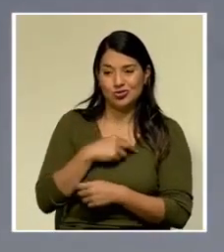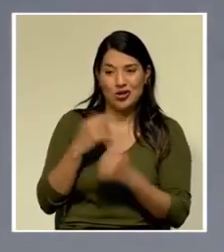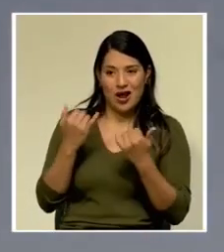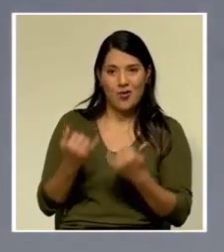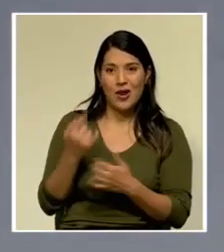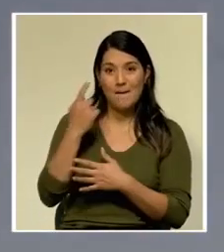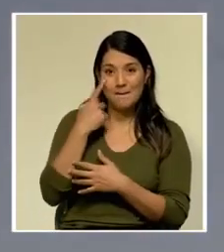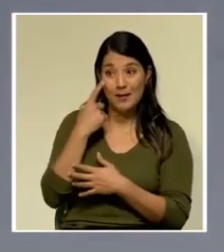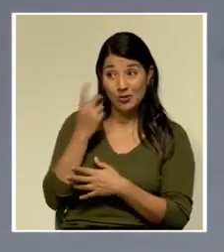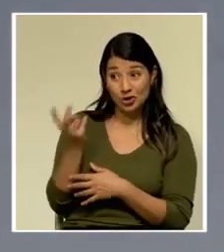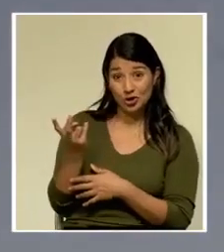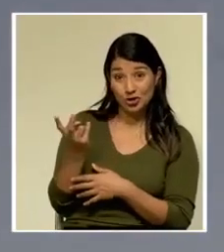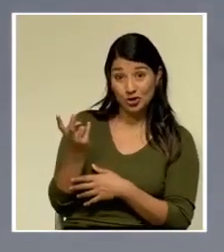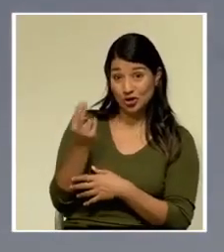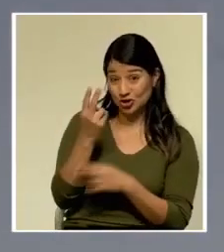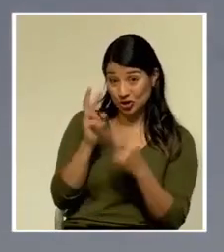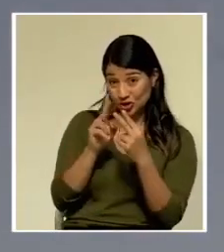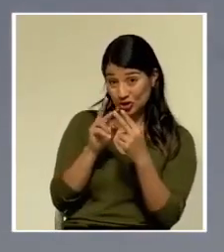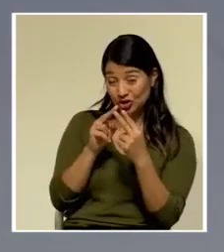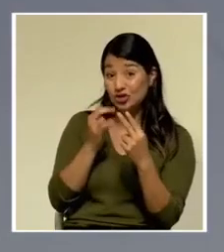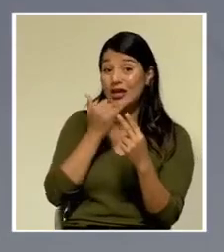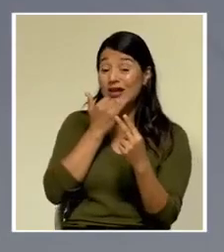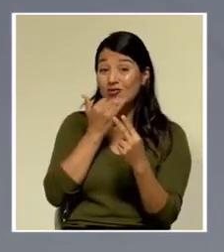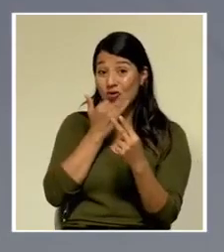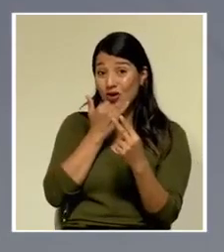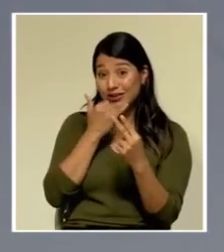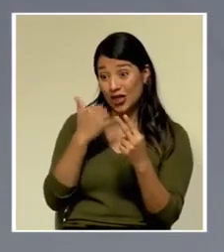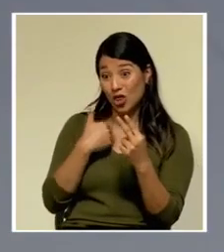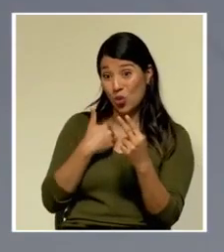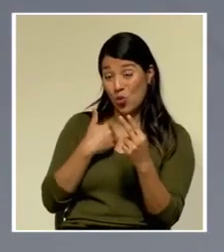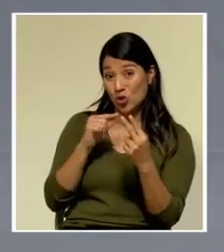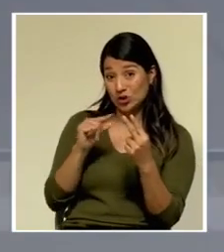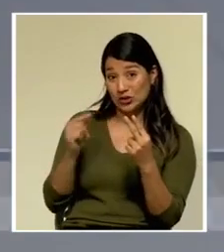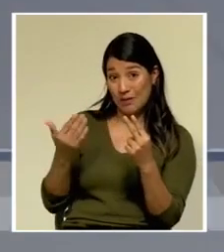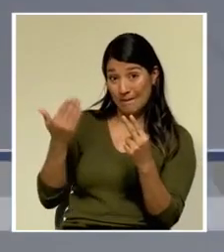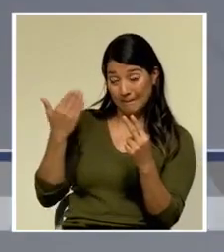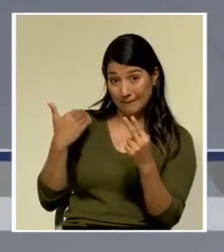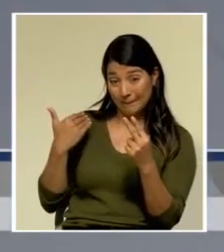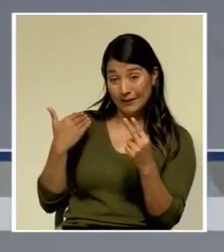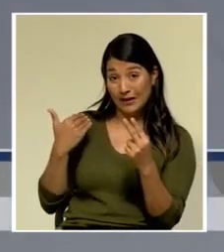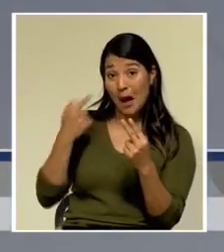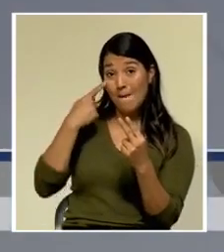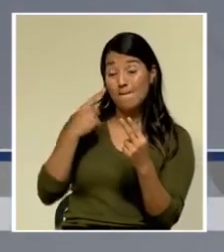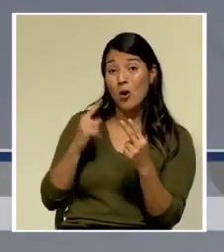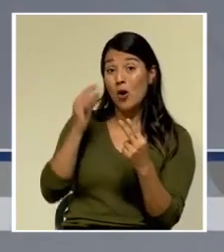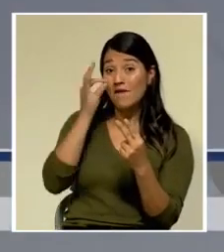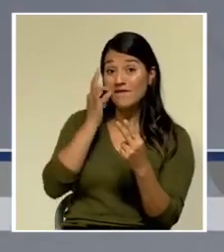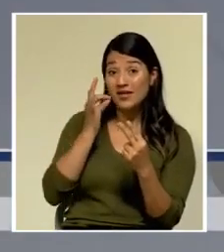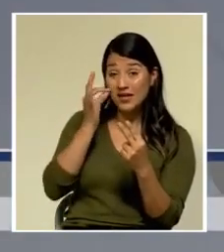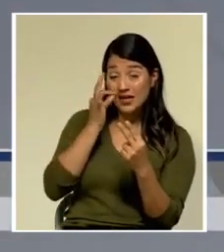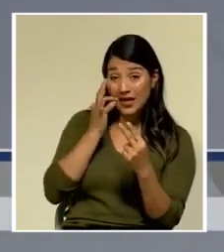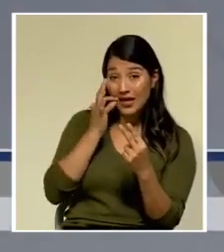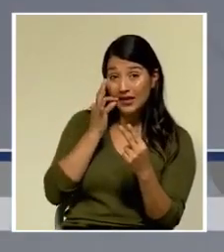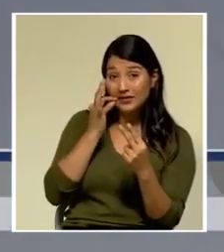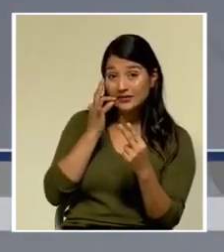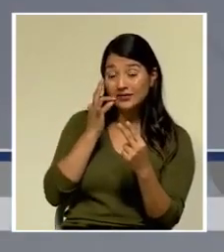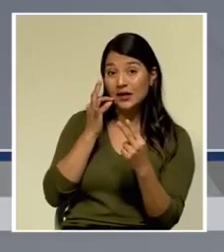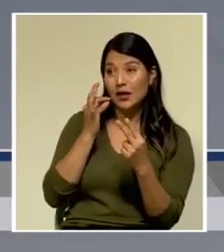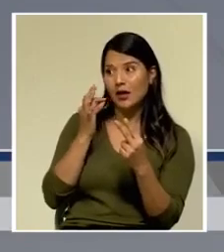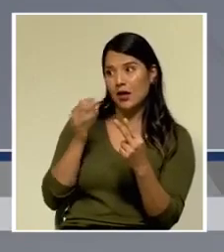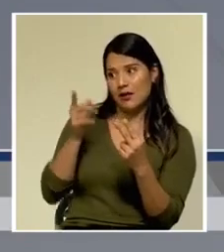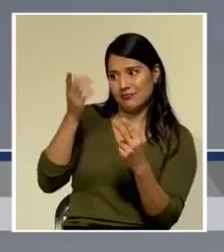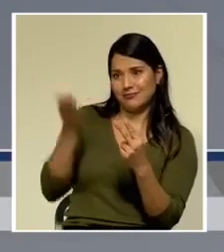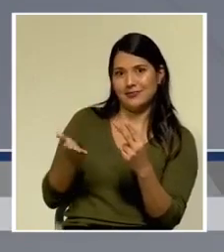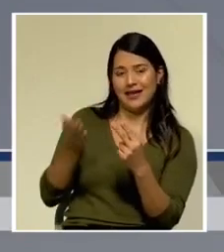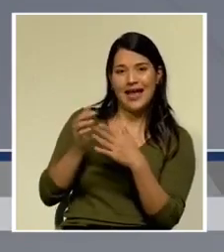que esos dos errores, comillas, cometidos por, y hay que decirlo, por el comando de